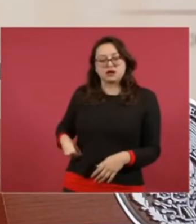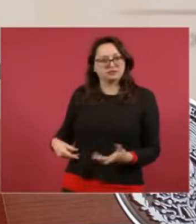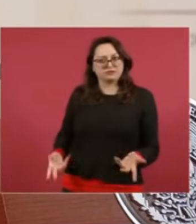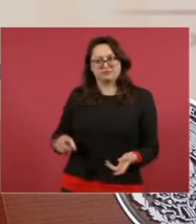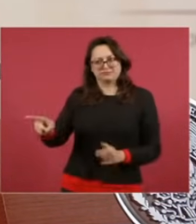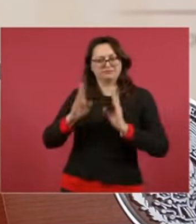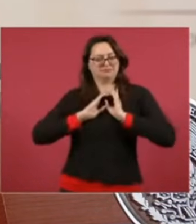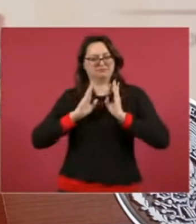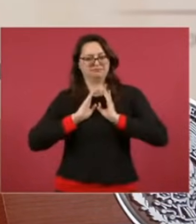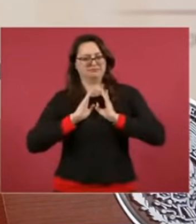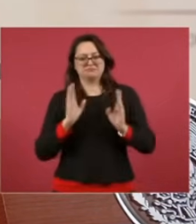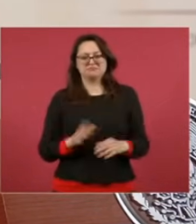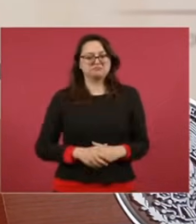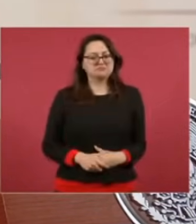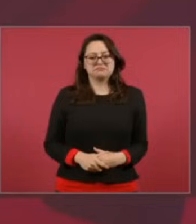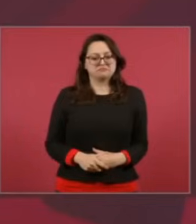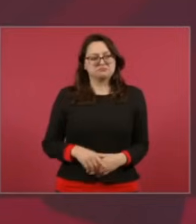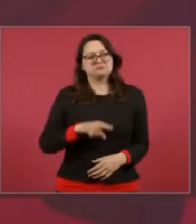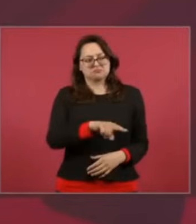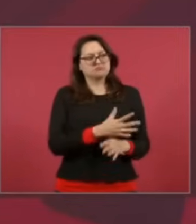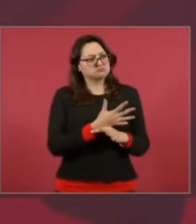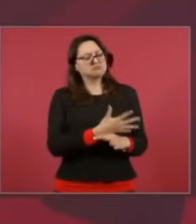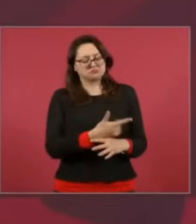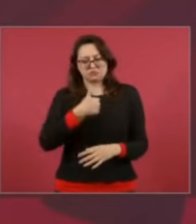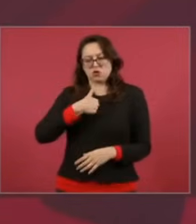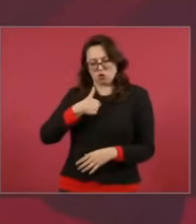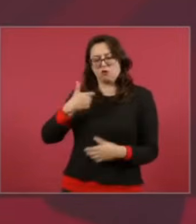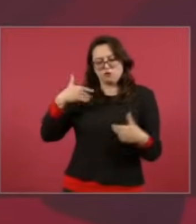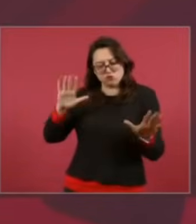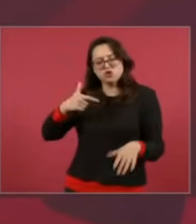culpó y yo asumo la responsabilidad.